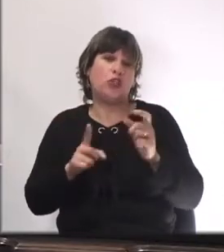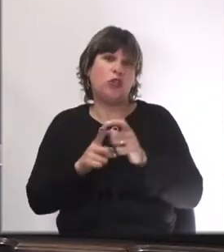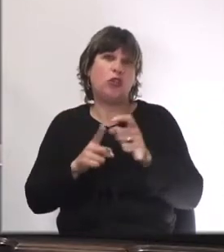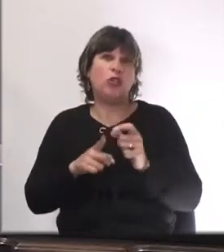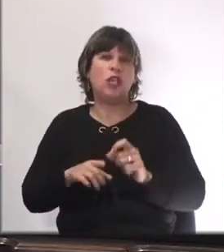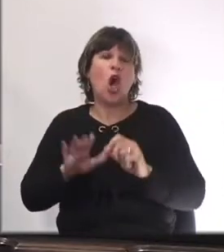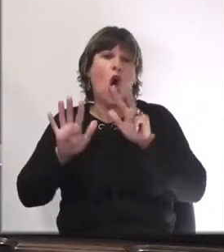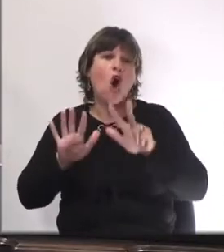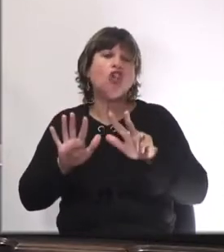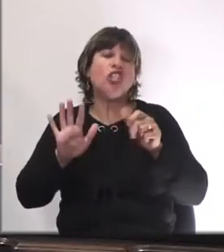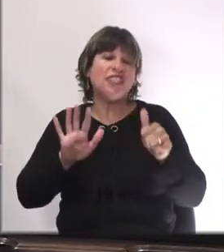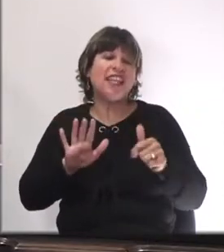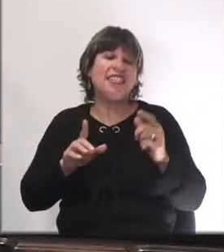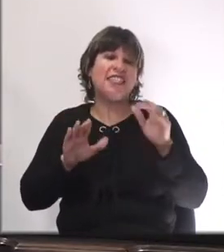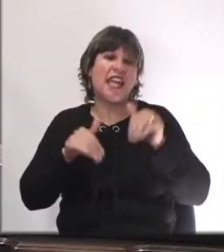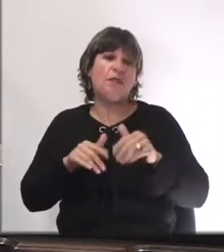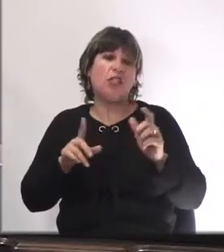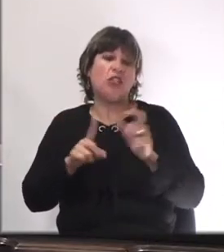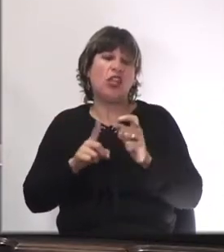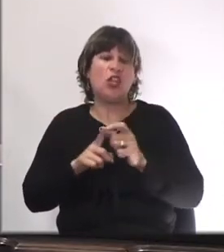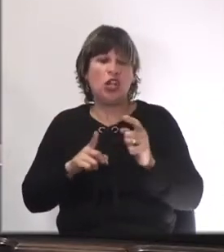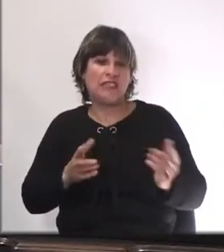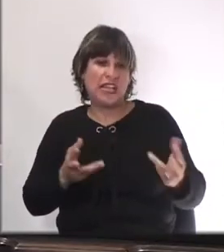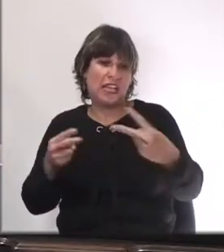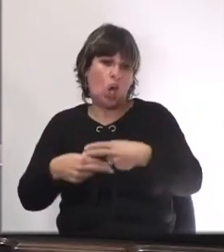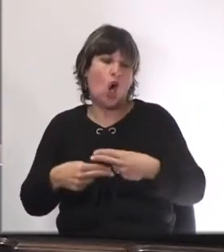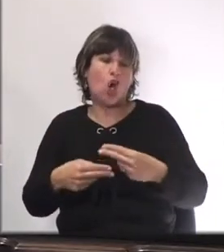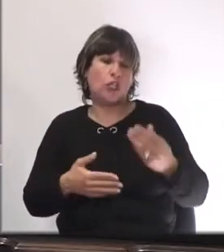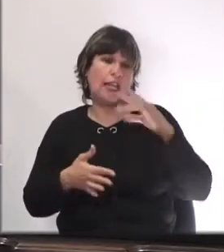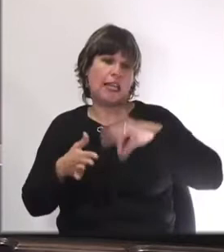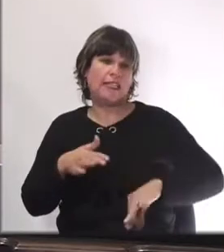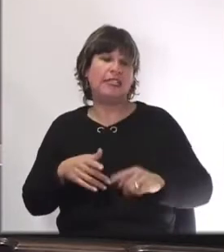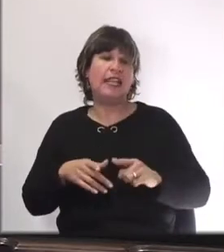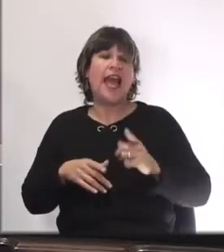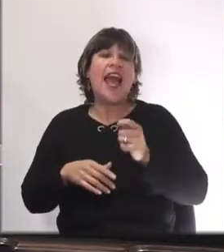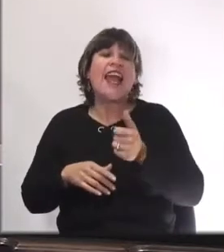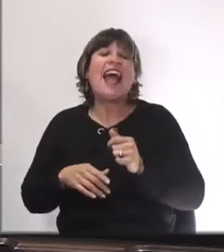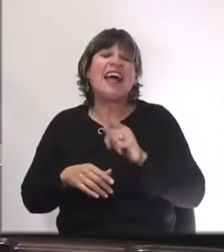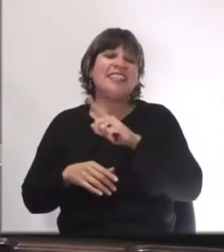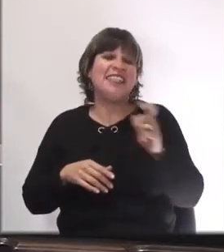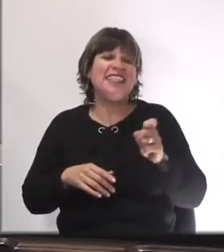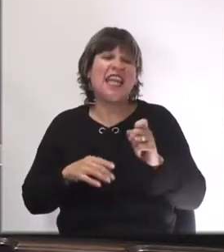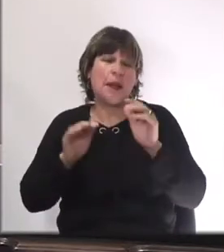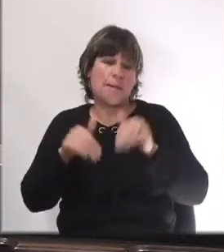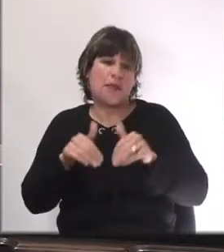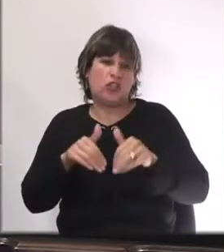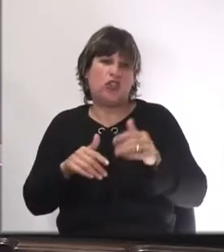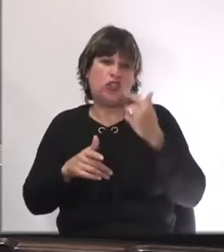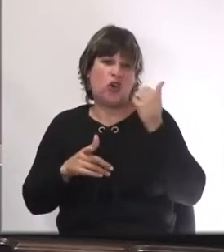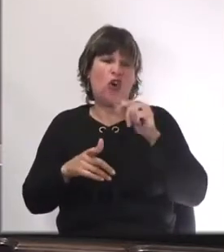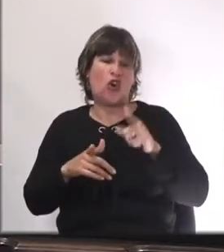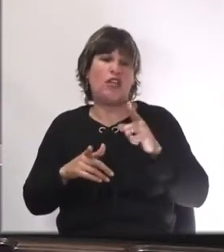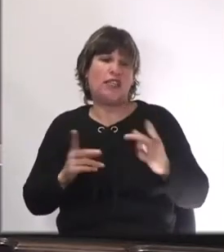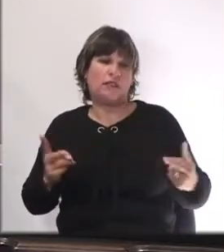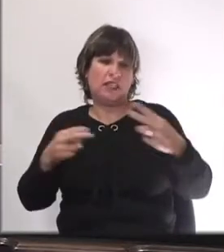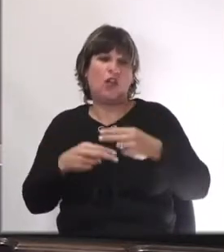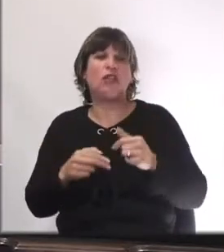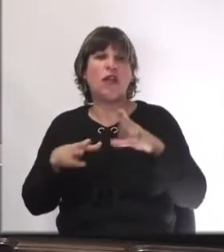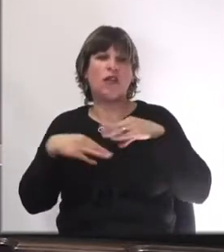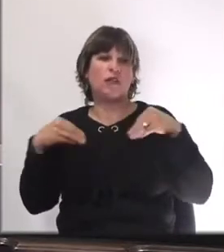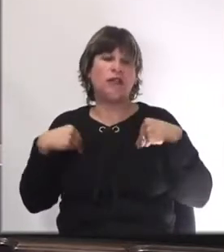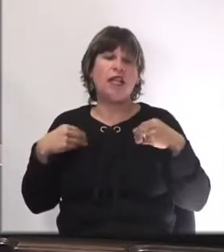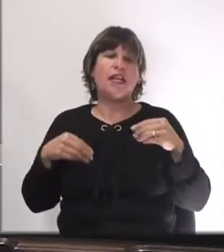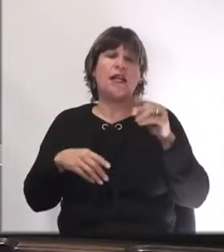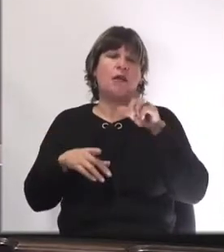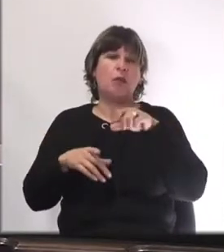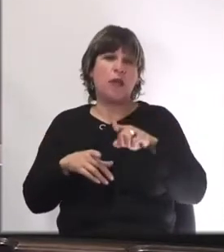86 de esos 309 se recortan en salarios. Hay casi 100 millones que se recortan en funcionamiento de escuelas, hospitales, centros